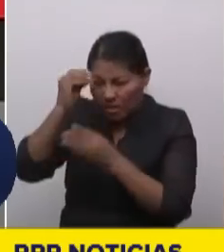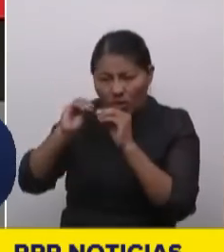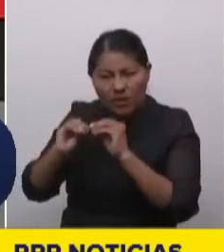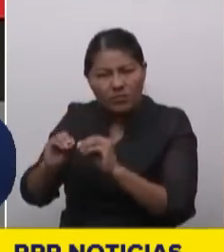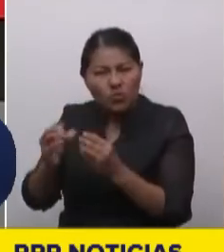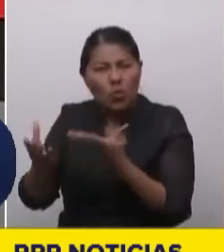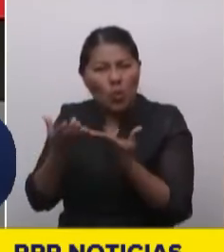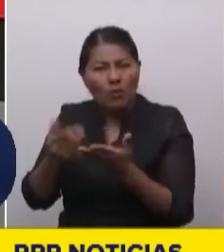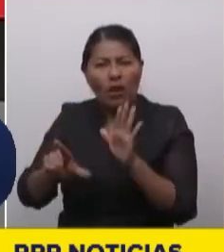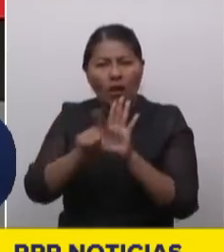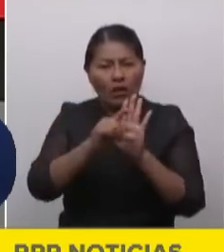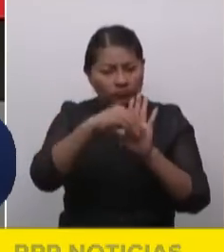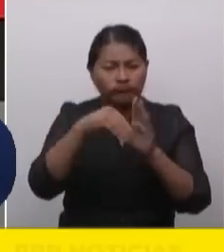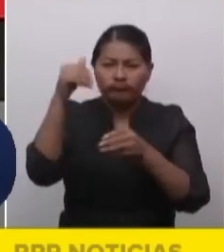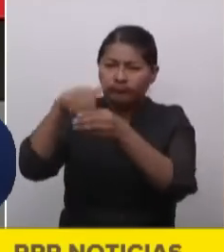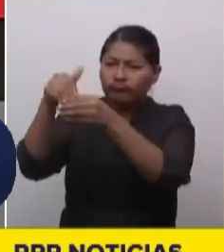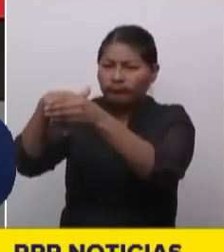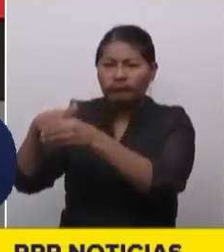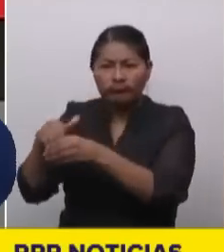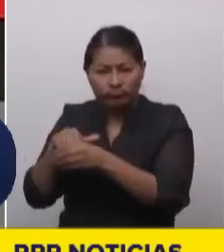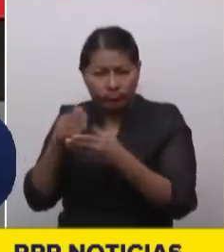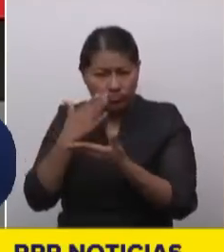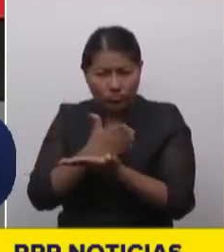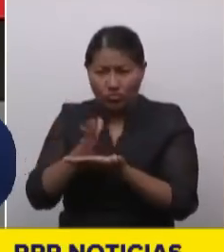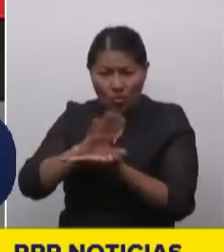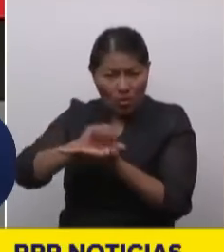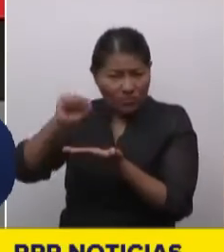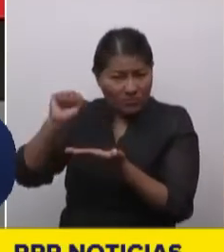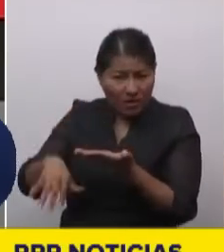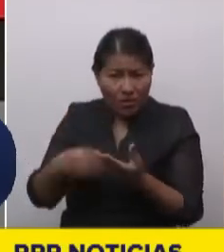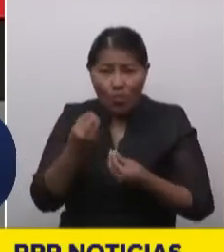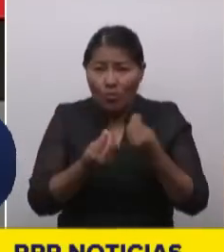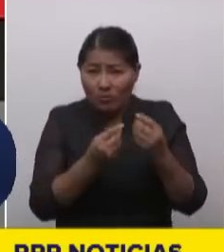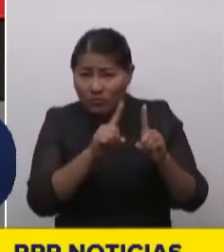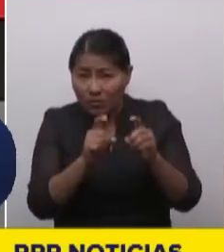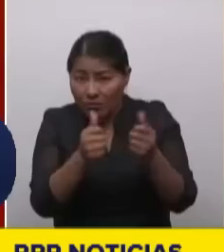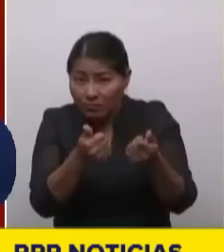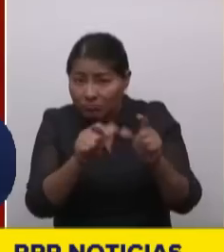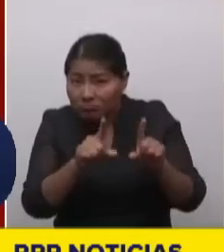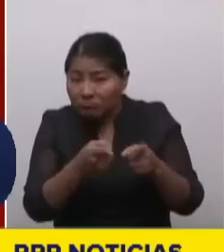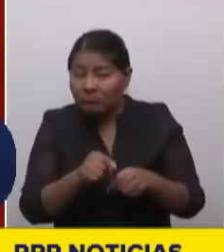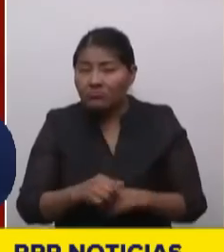de en su bancada de su partido. ¿Usted está de acuerdo con eso?